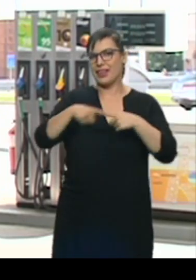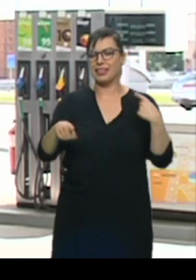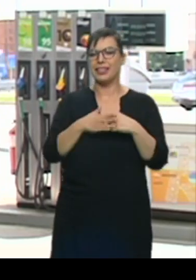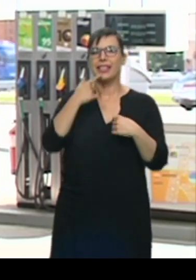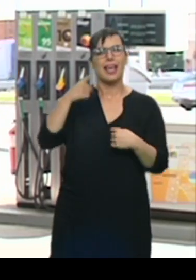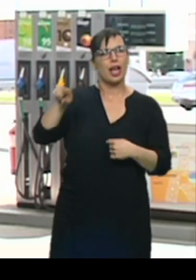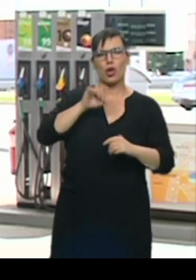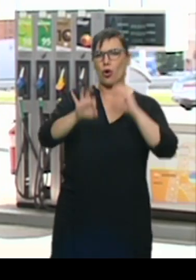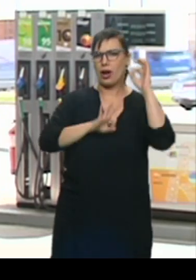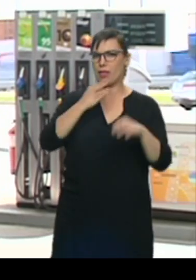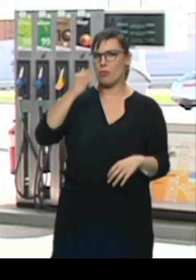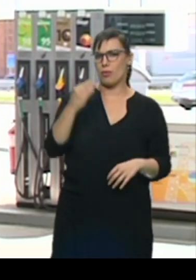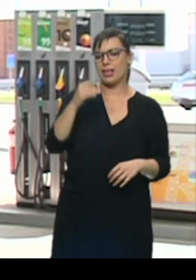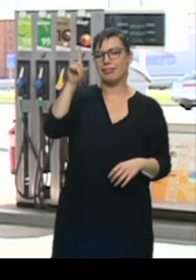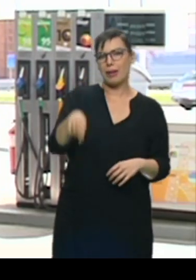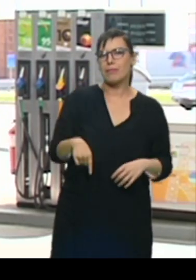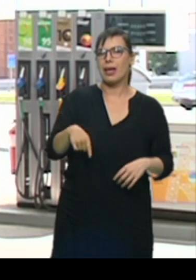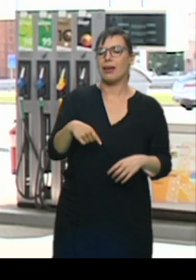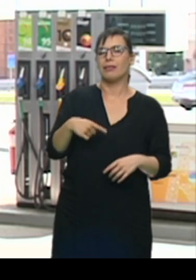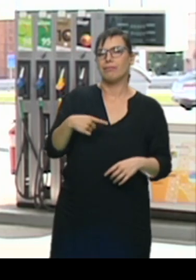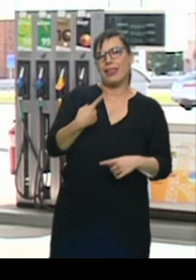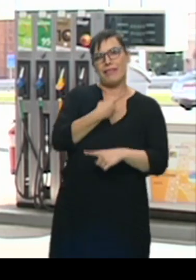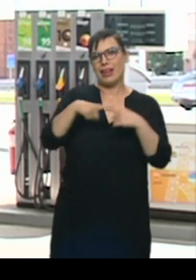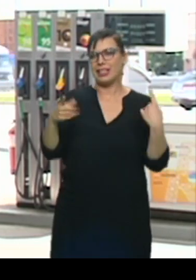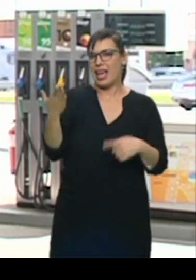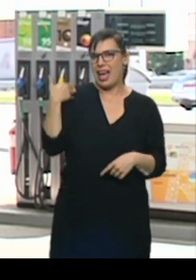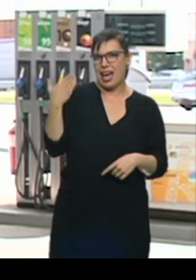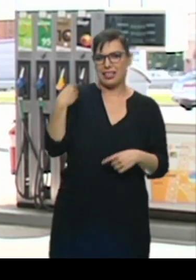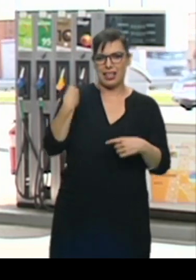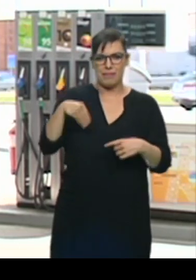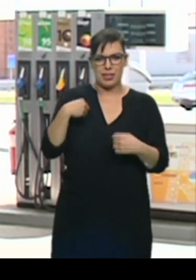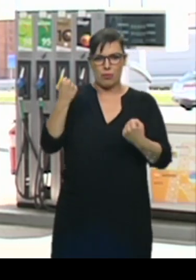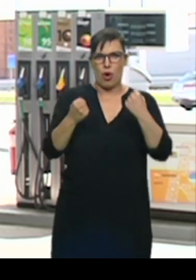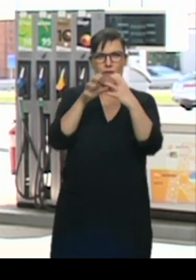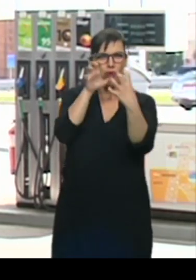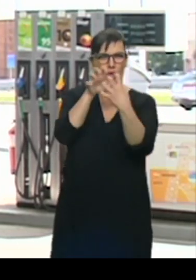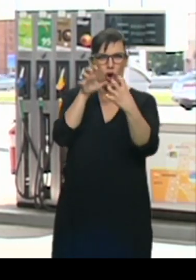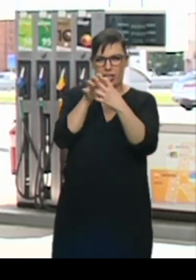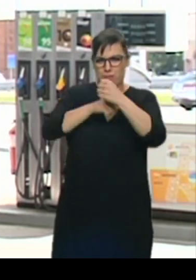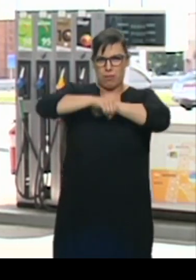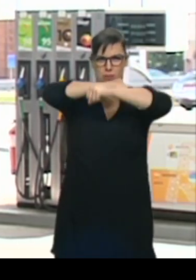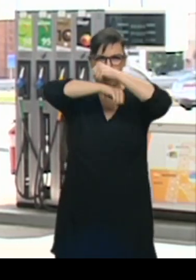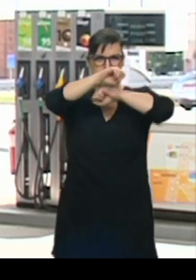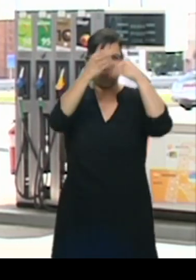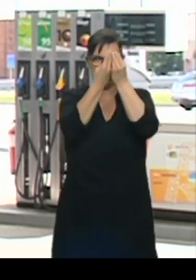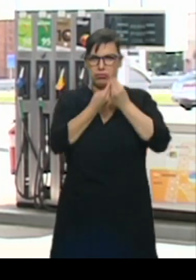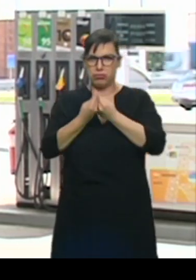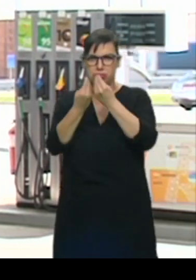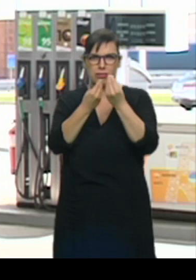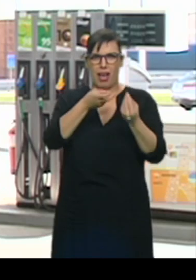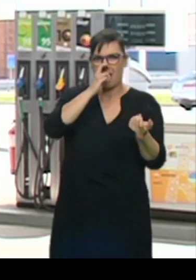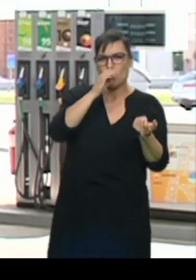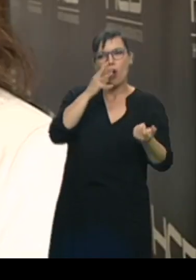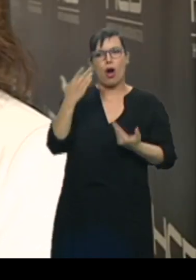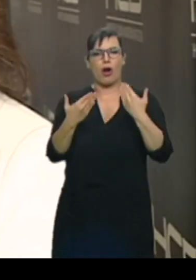el tipo de viajero que viene en el Paso del Estrecho. Antiguamente venían supercargados, con unas furgonetas muy antiguas, ahora ya vienen con coches más